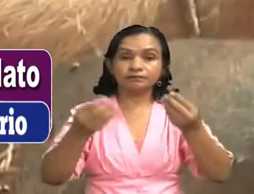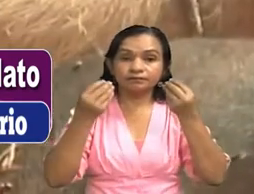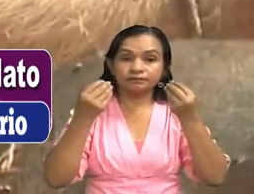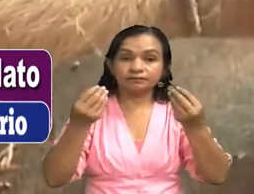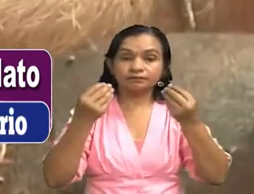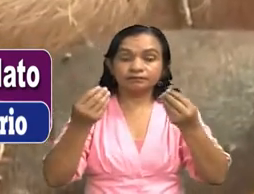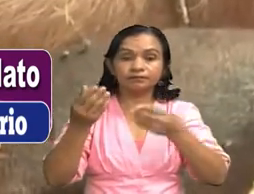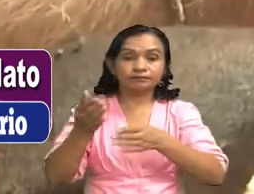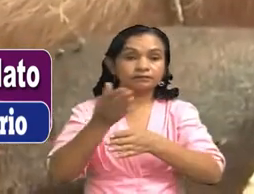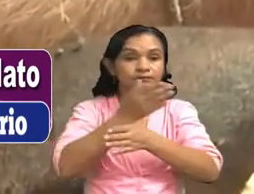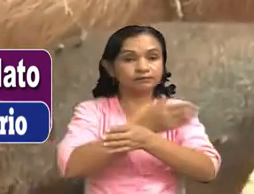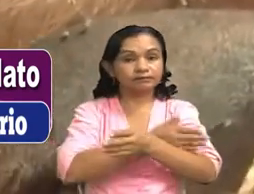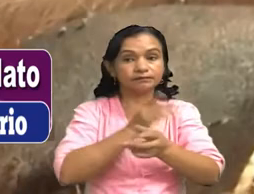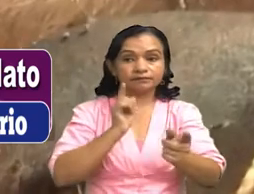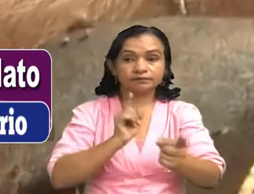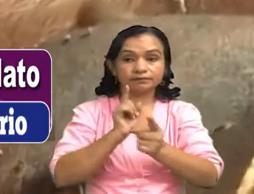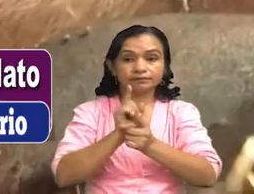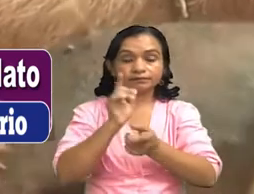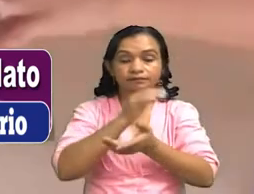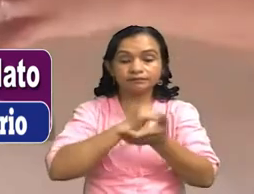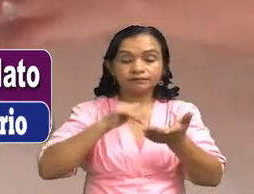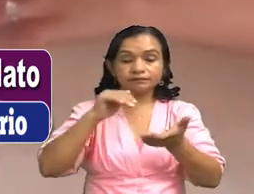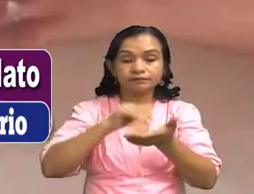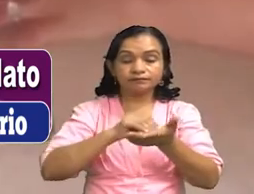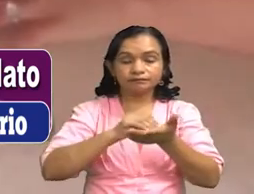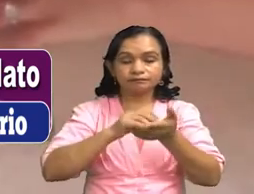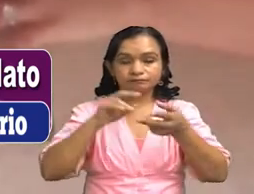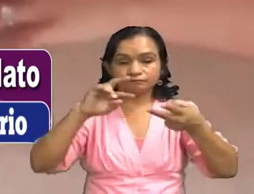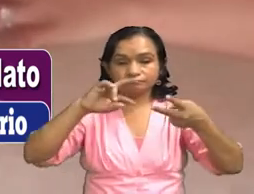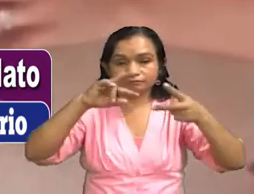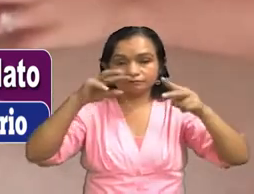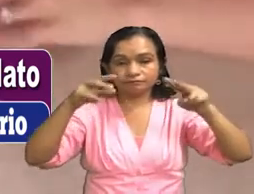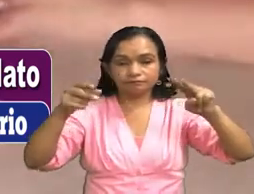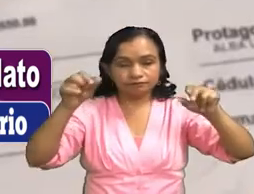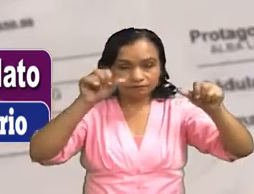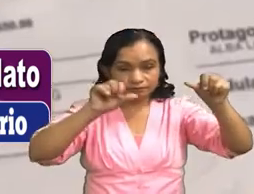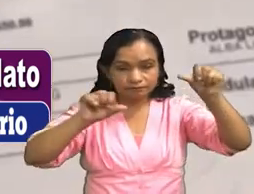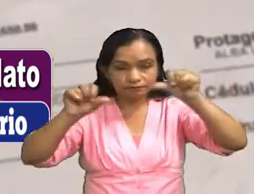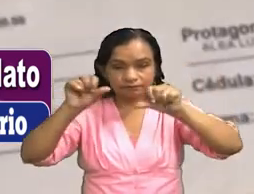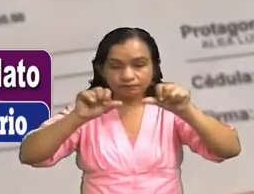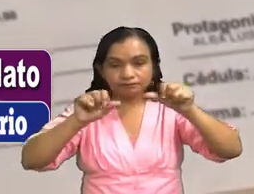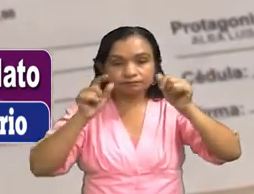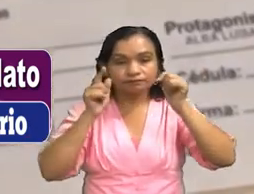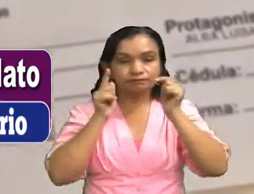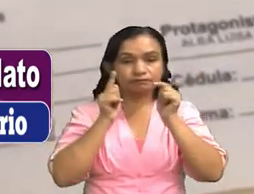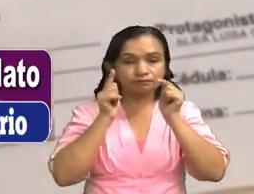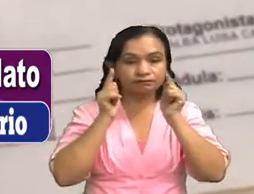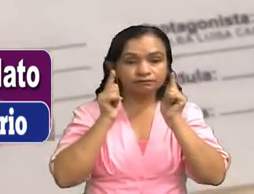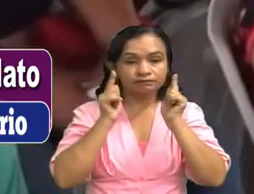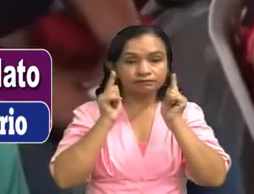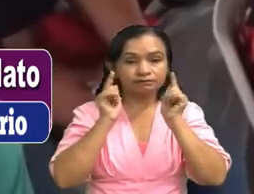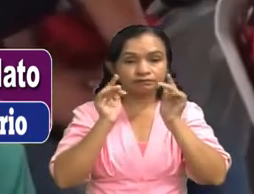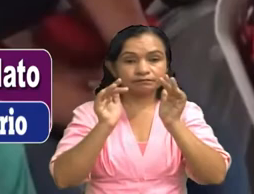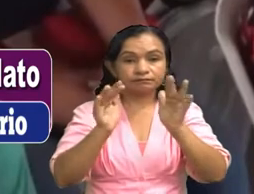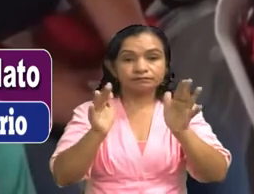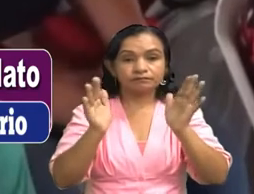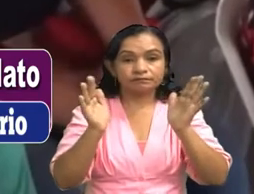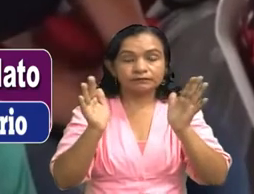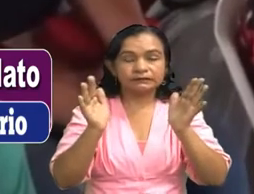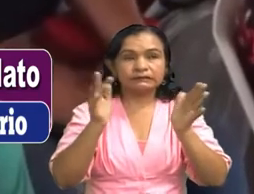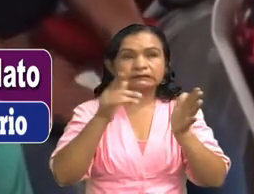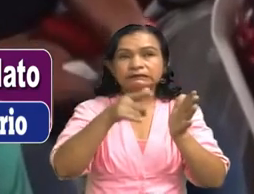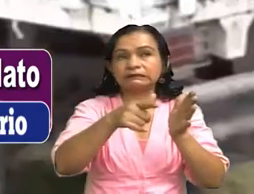en aquel tiempo encontramos el centro genético, sí, sí, sí, que es el que tenemos en Ticuantepe, estaba